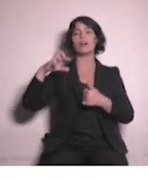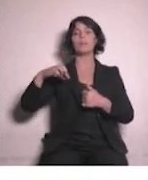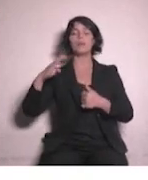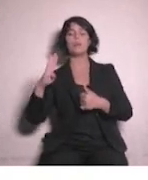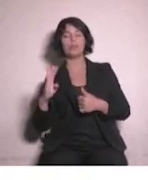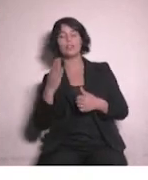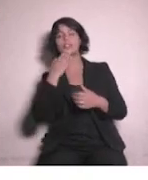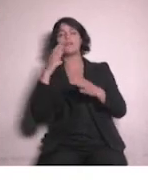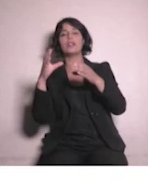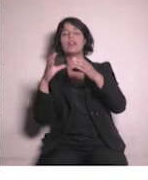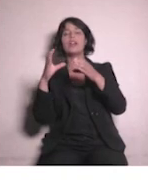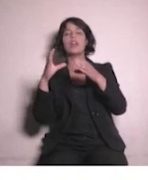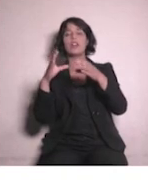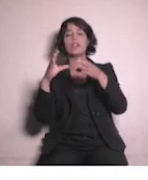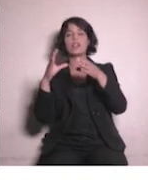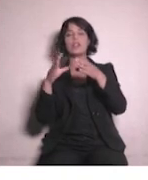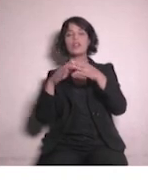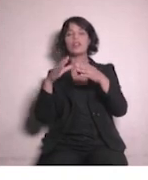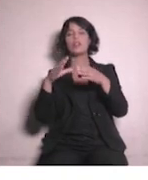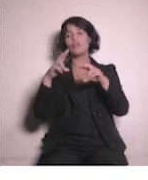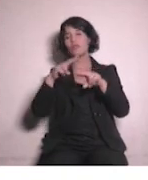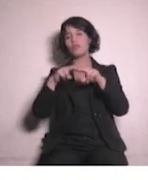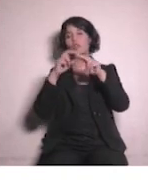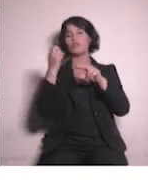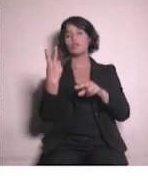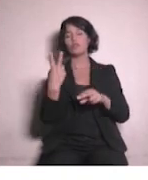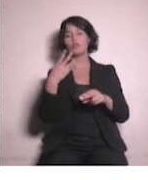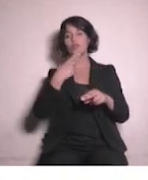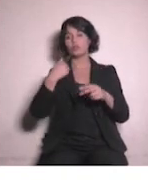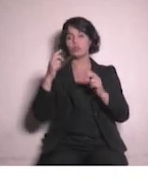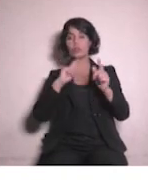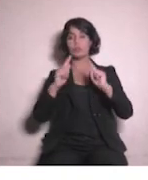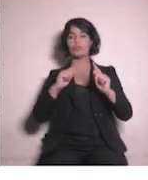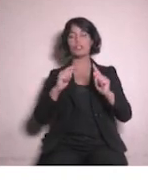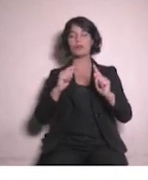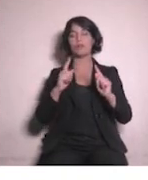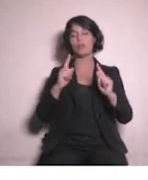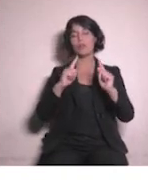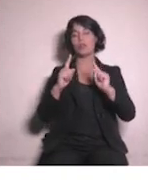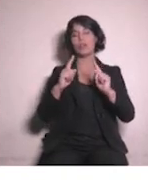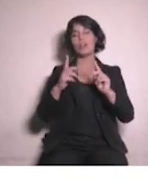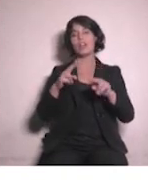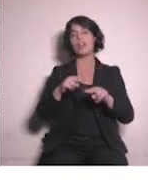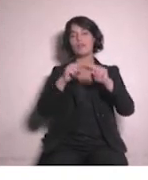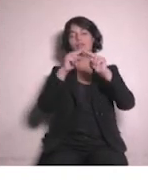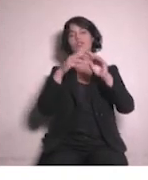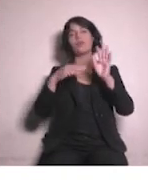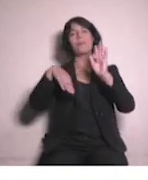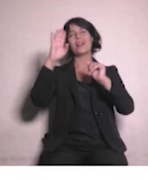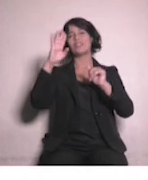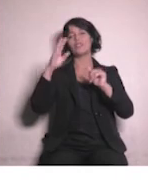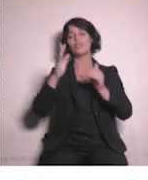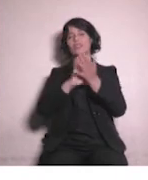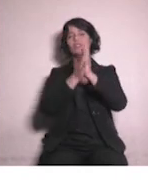2. Nosotros administramos hoy en día la mayor cartera de fondos previsionales de Chile.